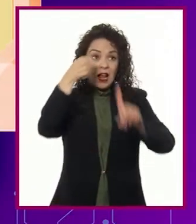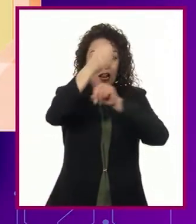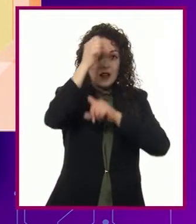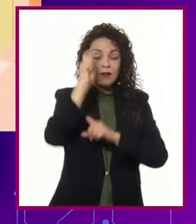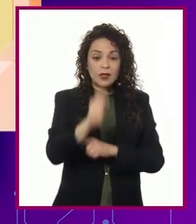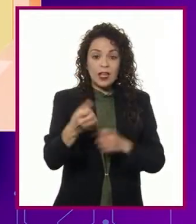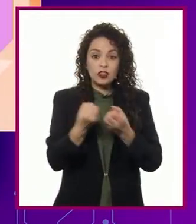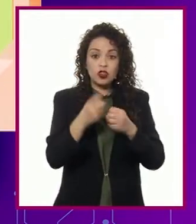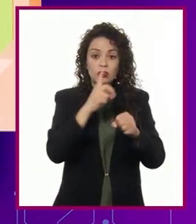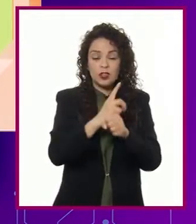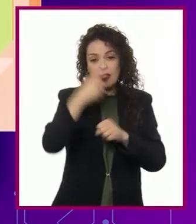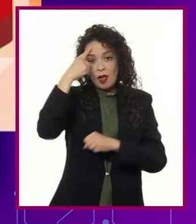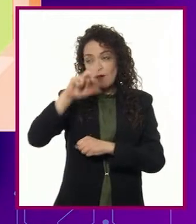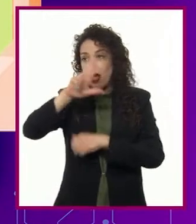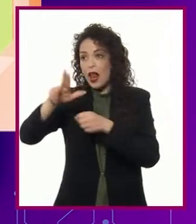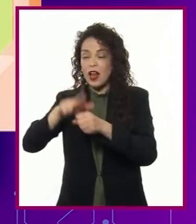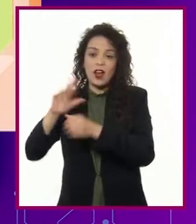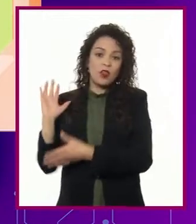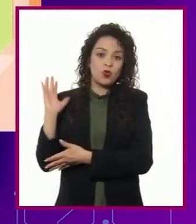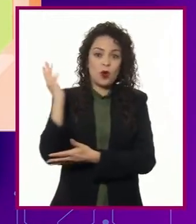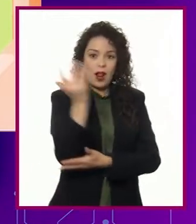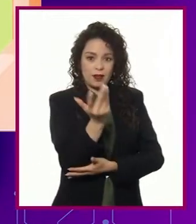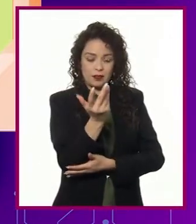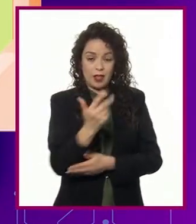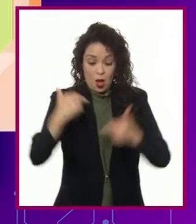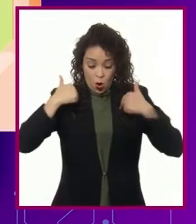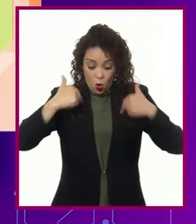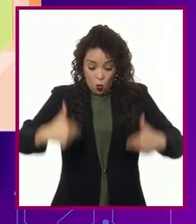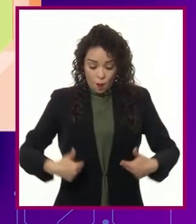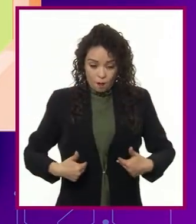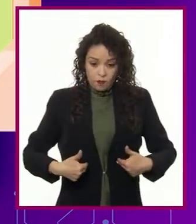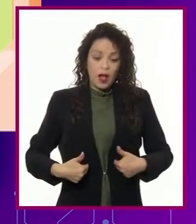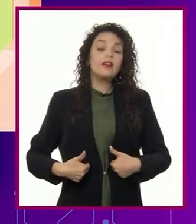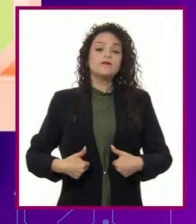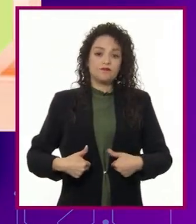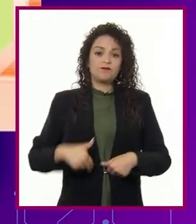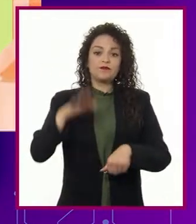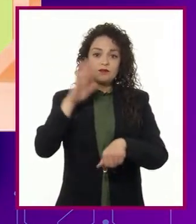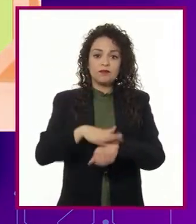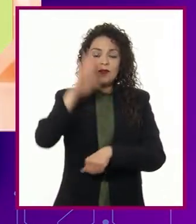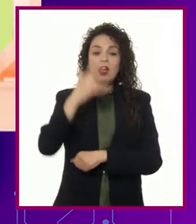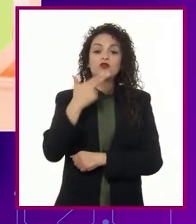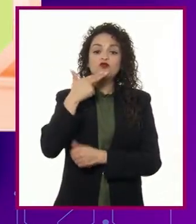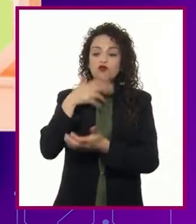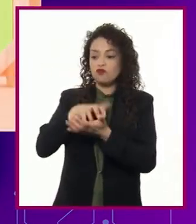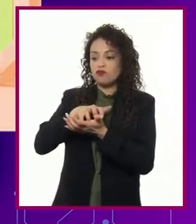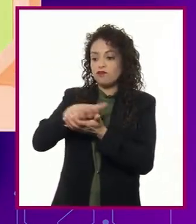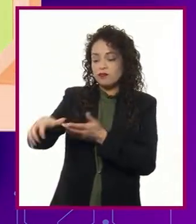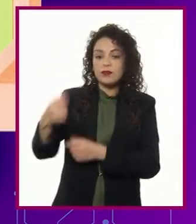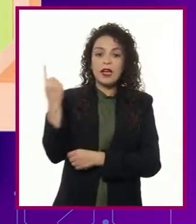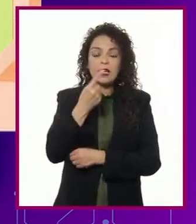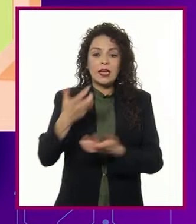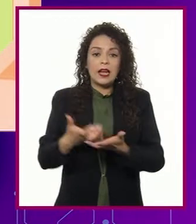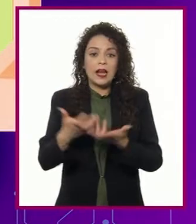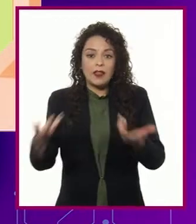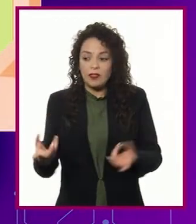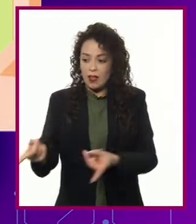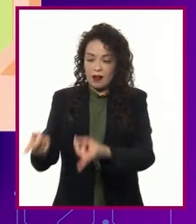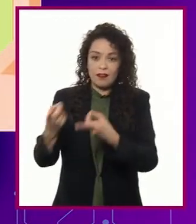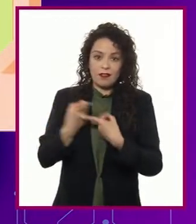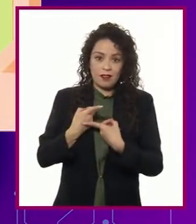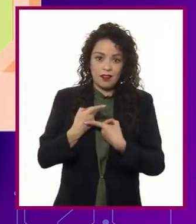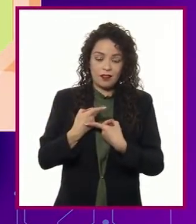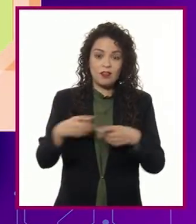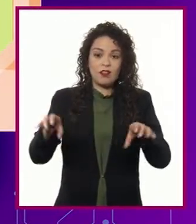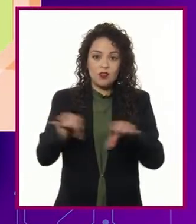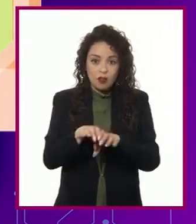ambiente. Los seres humanos consumimos más de lo que la Tierra es capaz de proveer, asimilar y